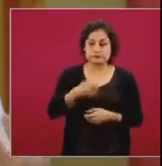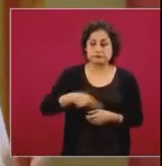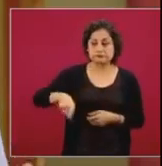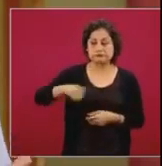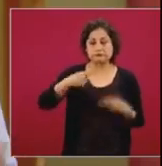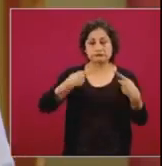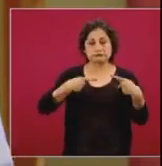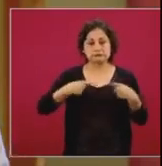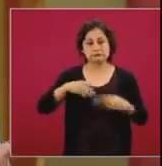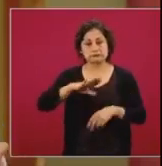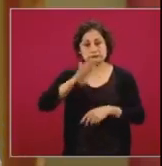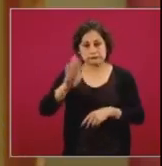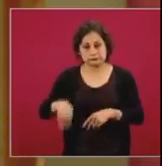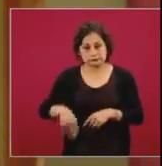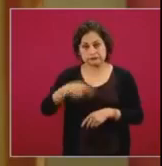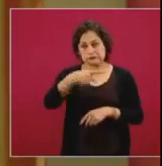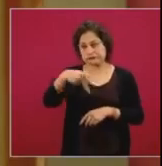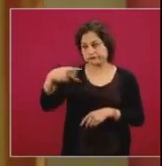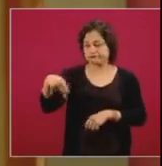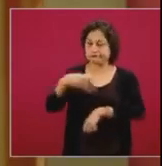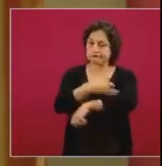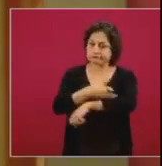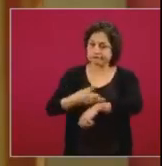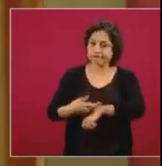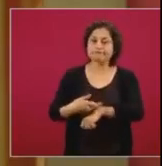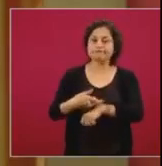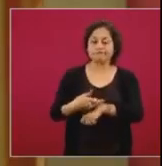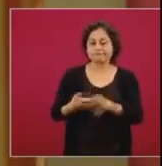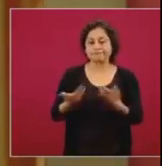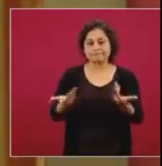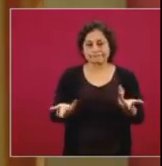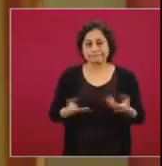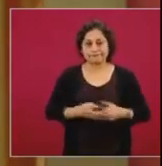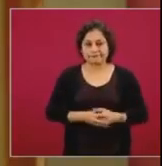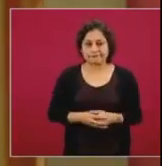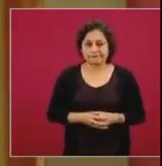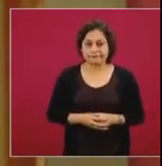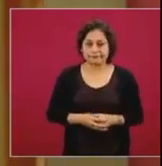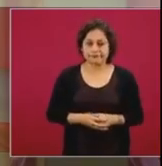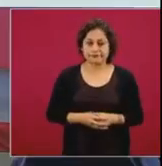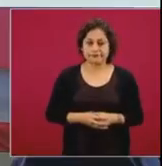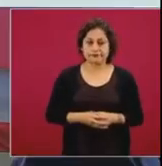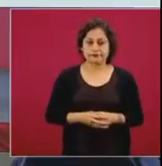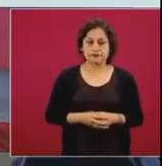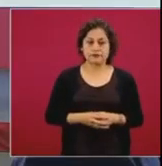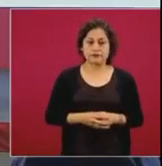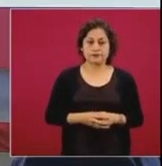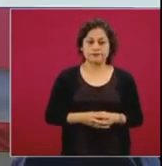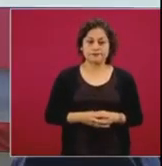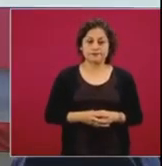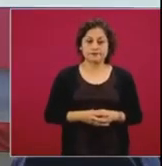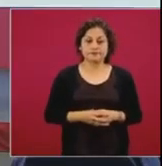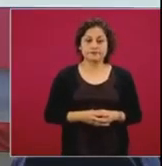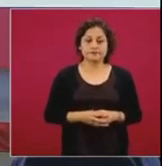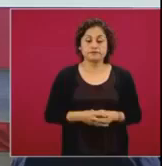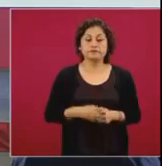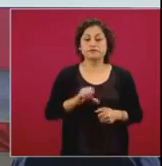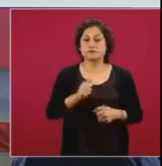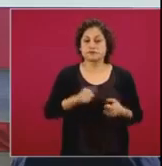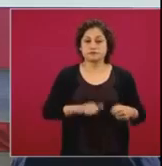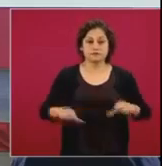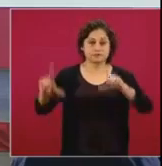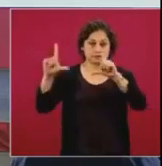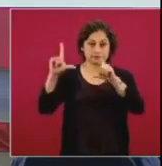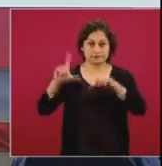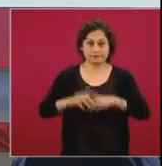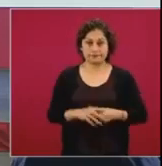que han sufrido muchas familias mexicanas por esta epidemia. La siguiente, por favor.